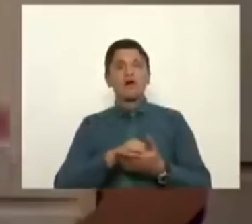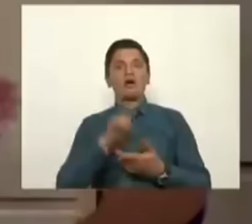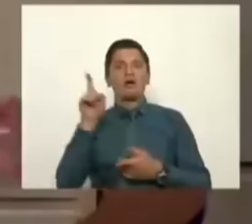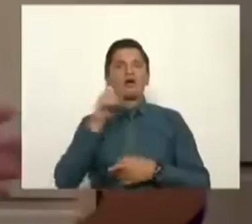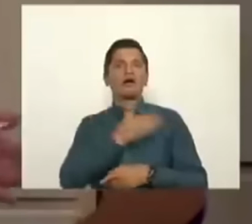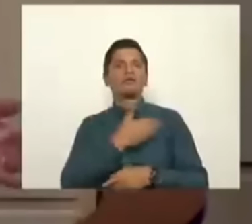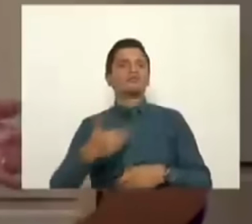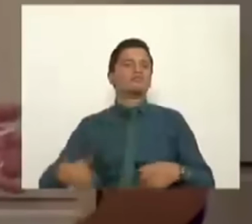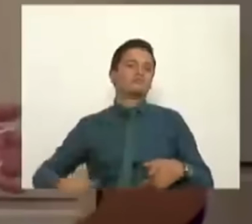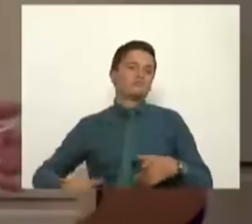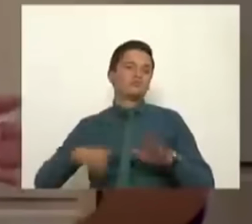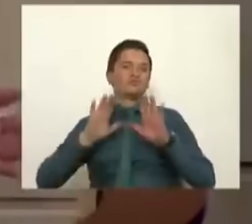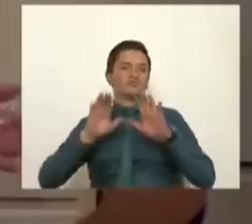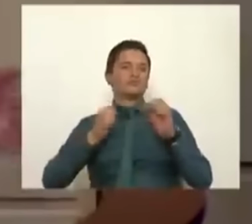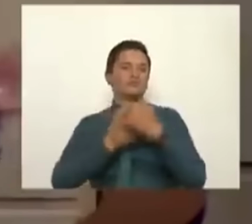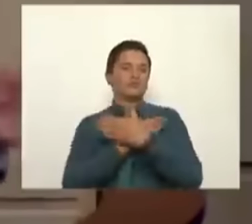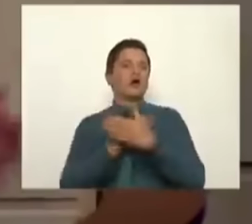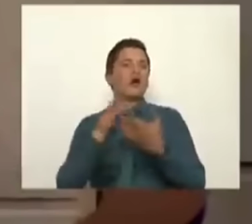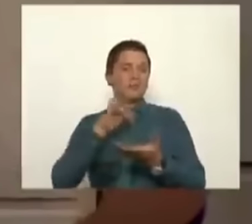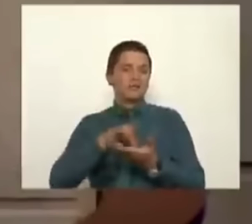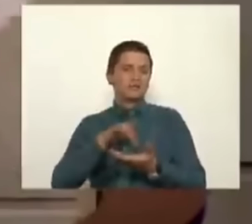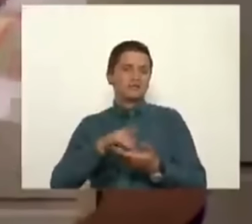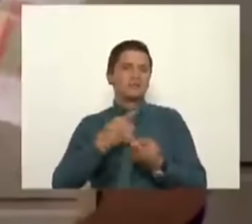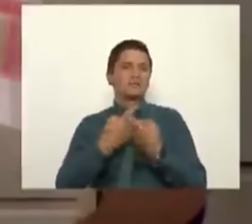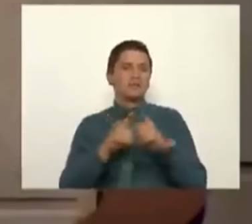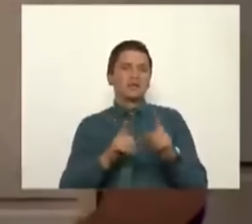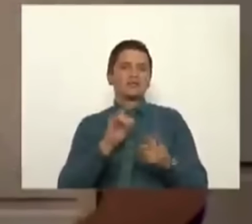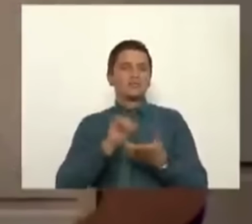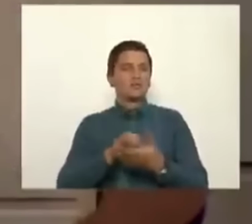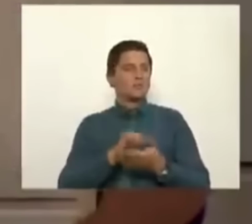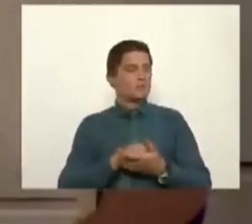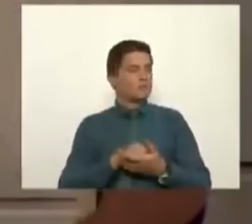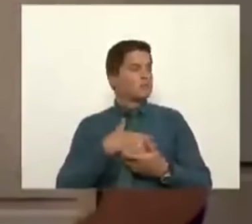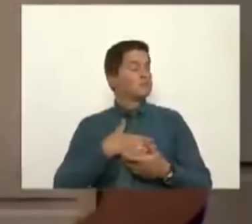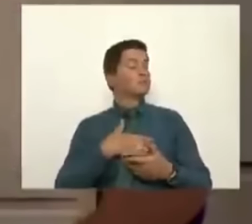solo que él, dice él, se va al baño en el momento en que hacen el ofrecimiento.